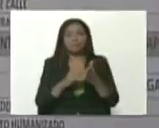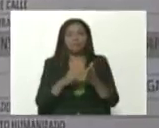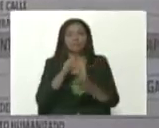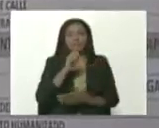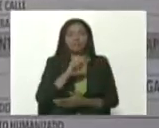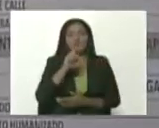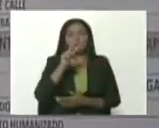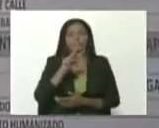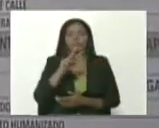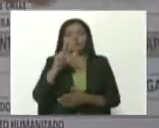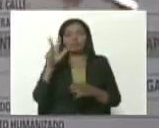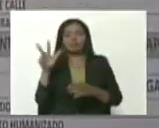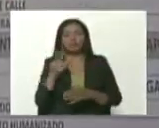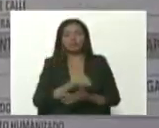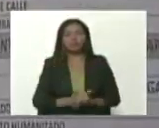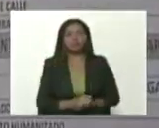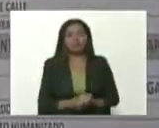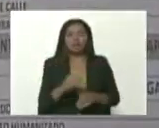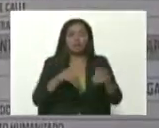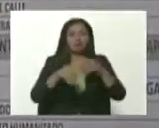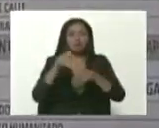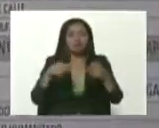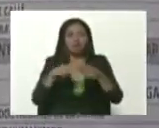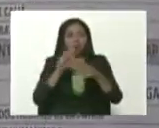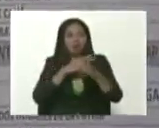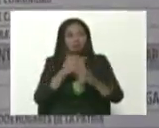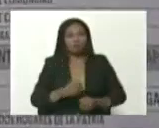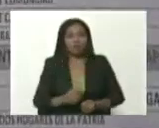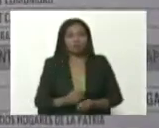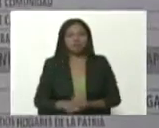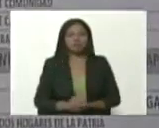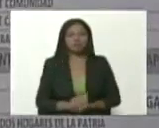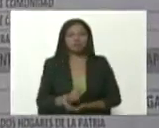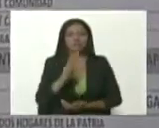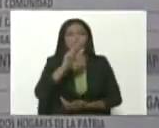710.123. Tenemos electores, votos duros,